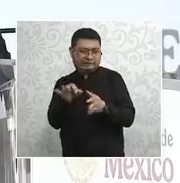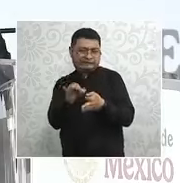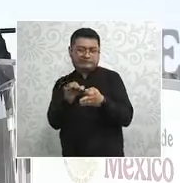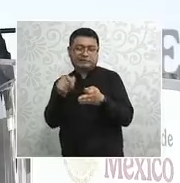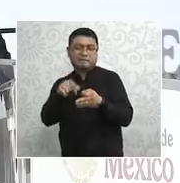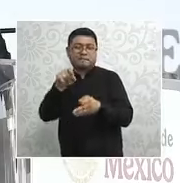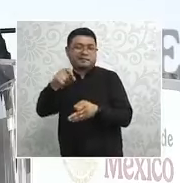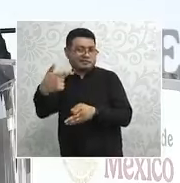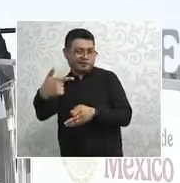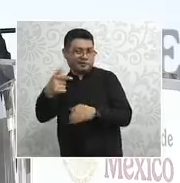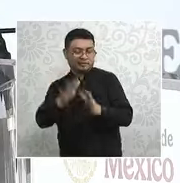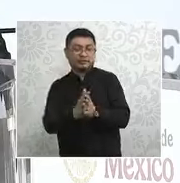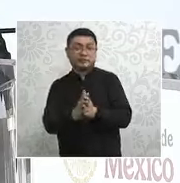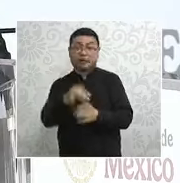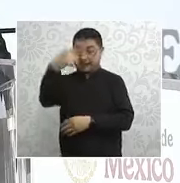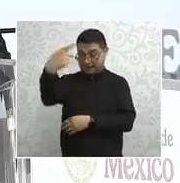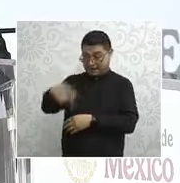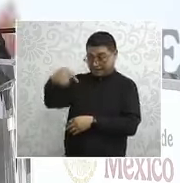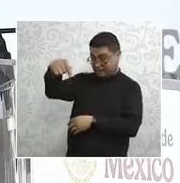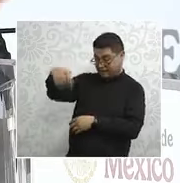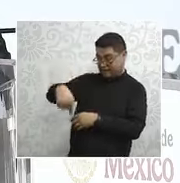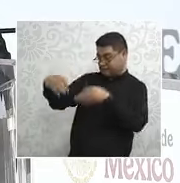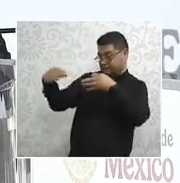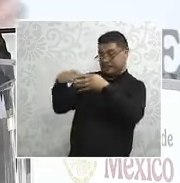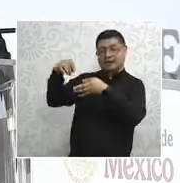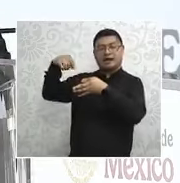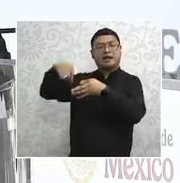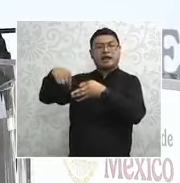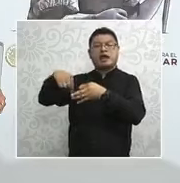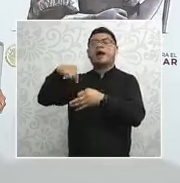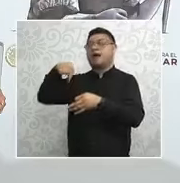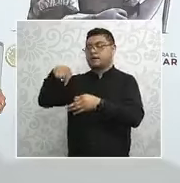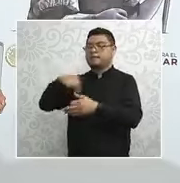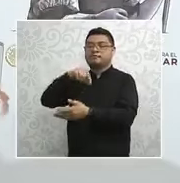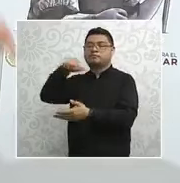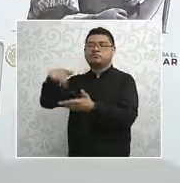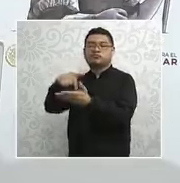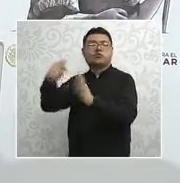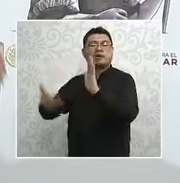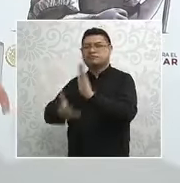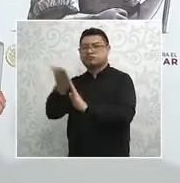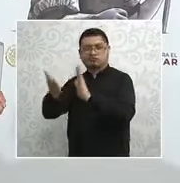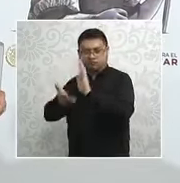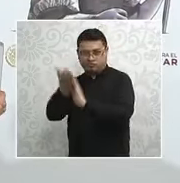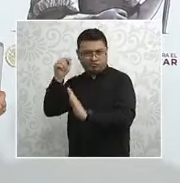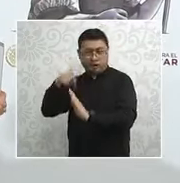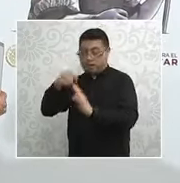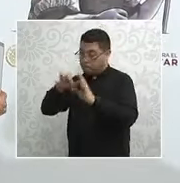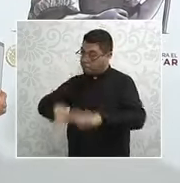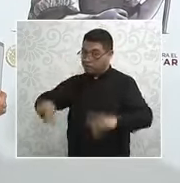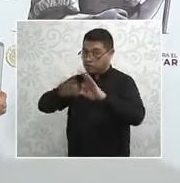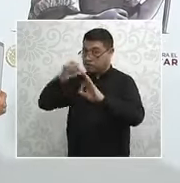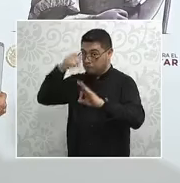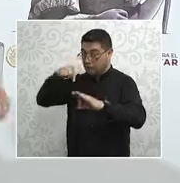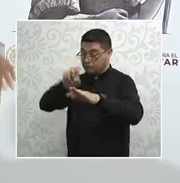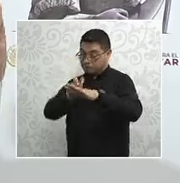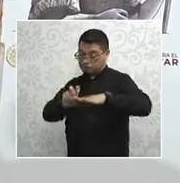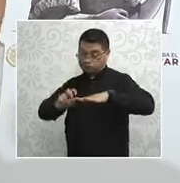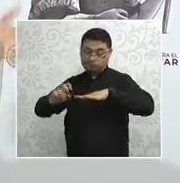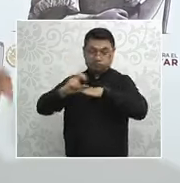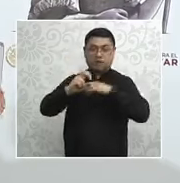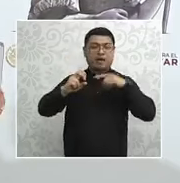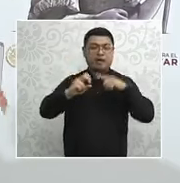y aquí en Escárcega va a haber un centro modal muy importante para el desarrollo de ese tren de pasajeros que